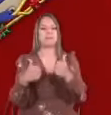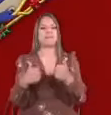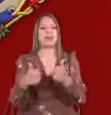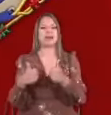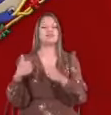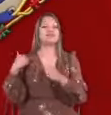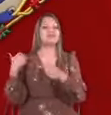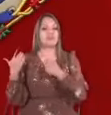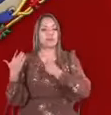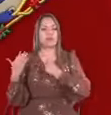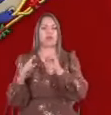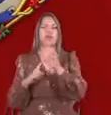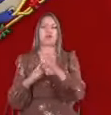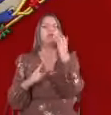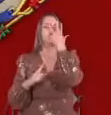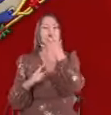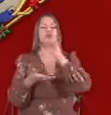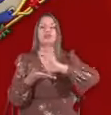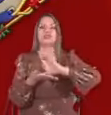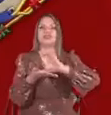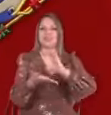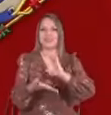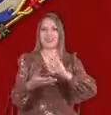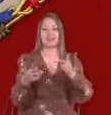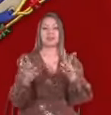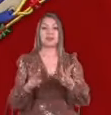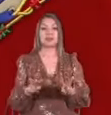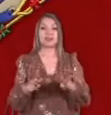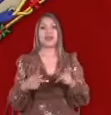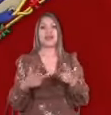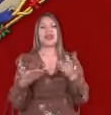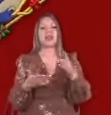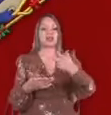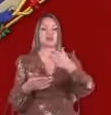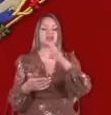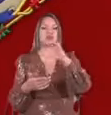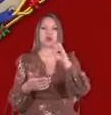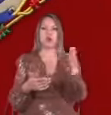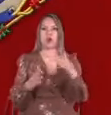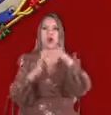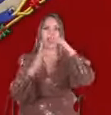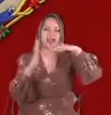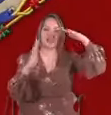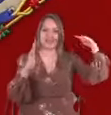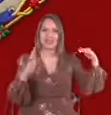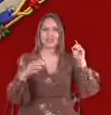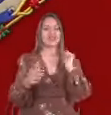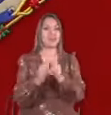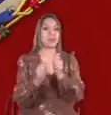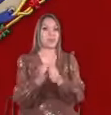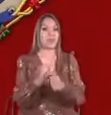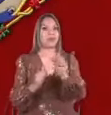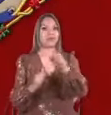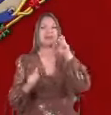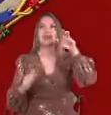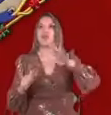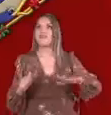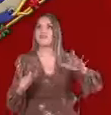patrimonial con nuestro bello centro histórico, el turismo ecológico con el Choco Andino, el turismo de deportes de aventura, por ejemplo, con